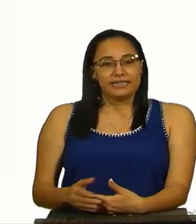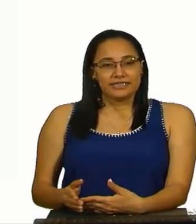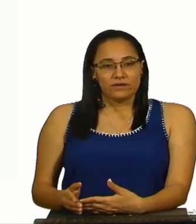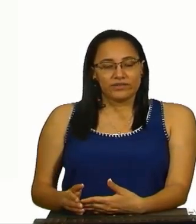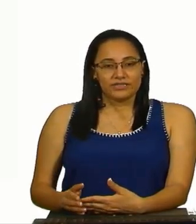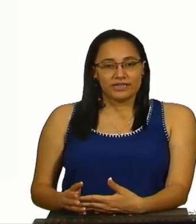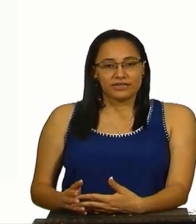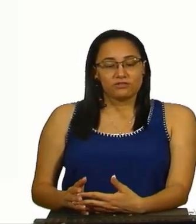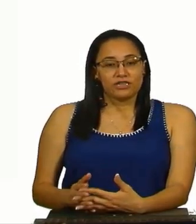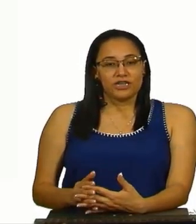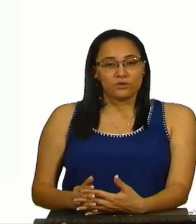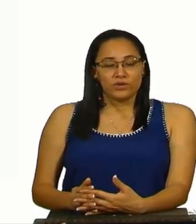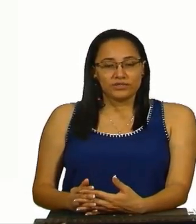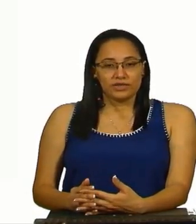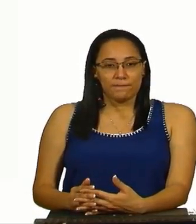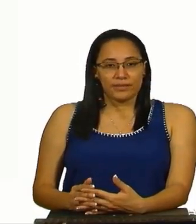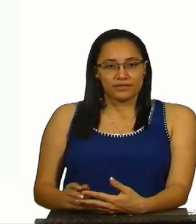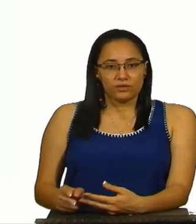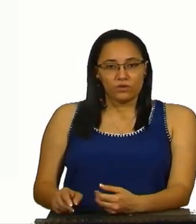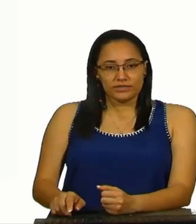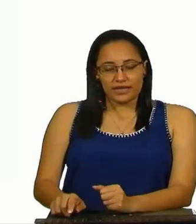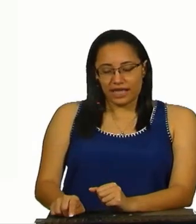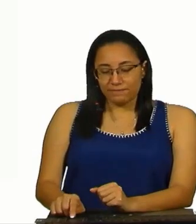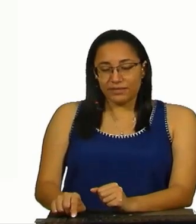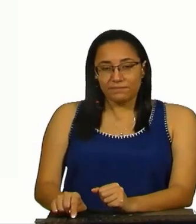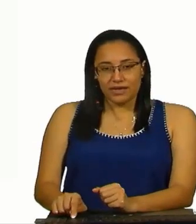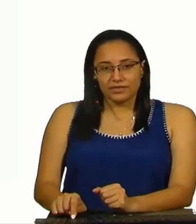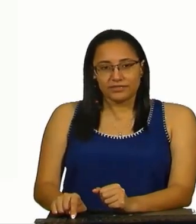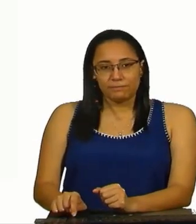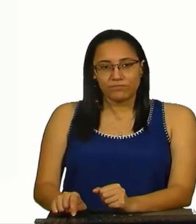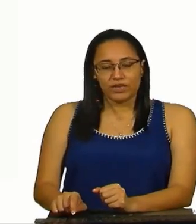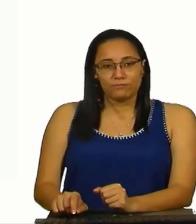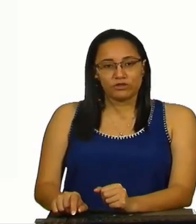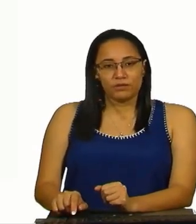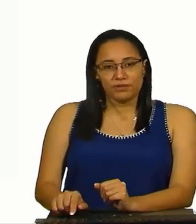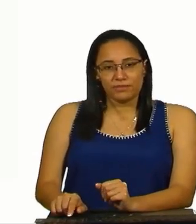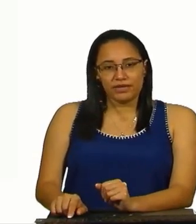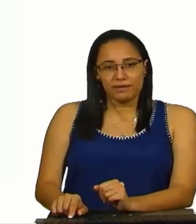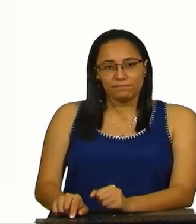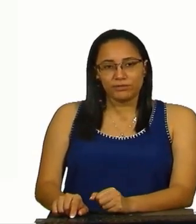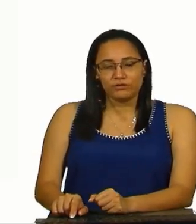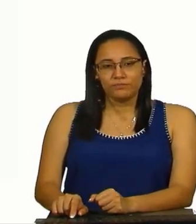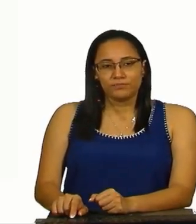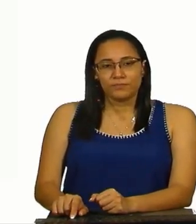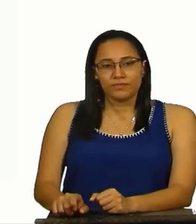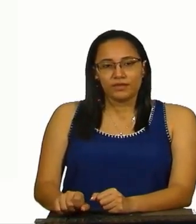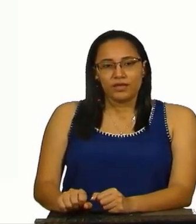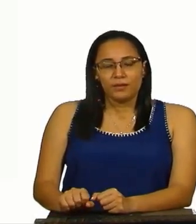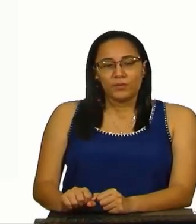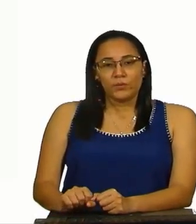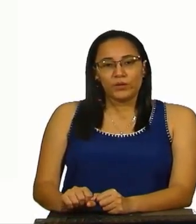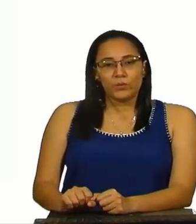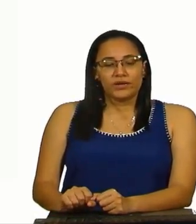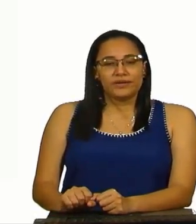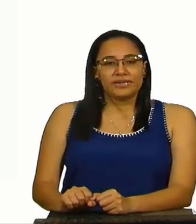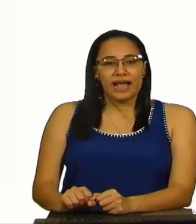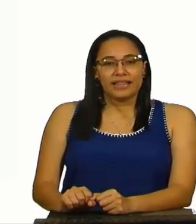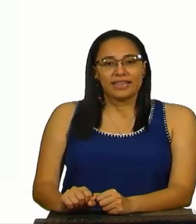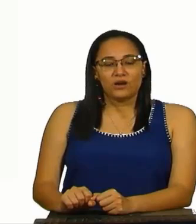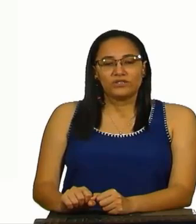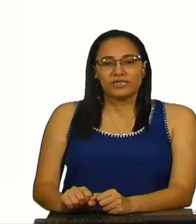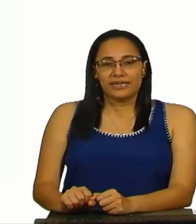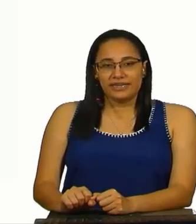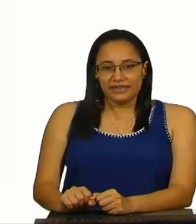In and down, en este caso, serían nuestras partículas adverbiales. Tenemos el primer ejemplo. We